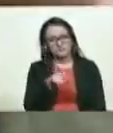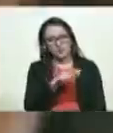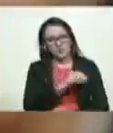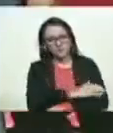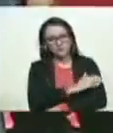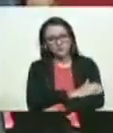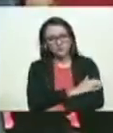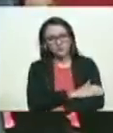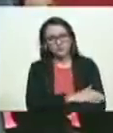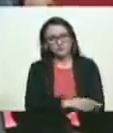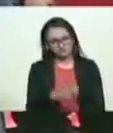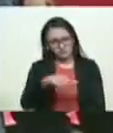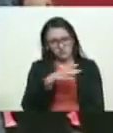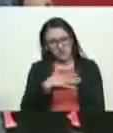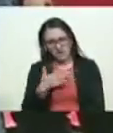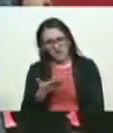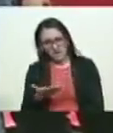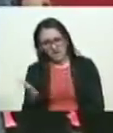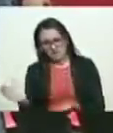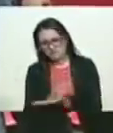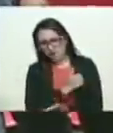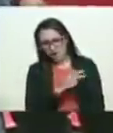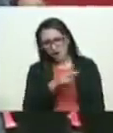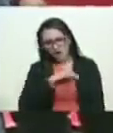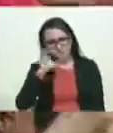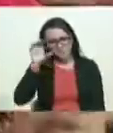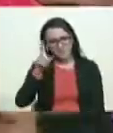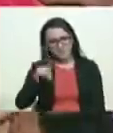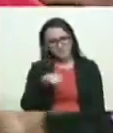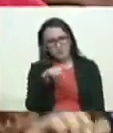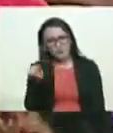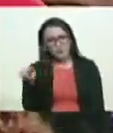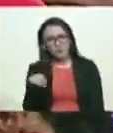ustedes se van a dejar quitar el carné de la patria